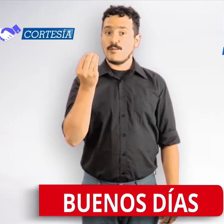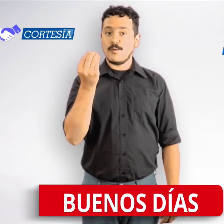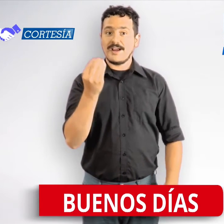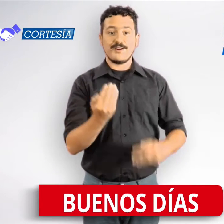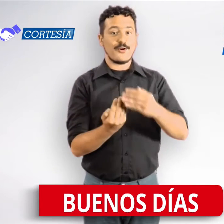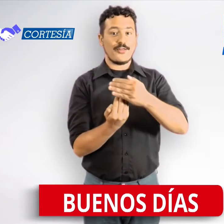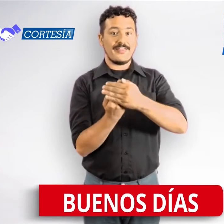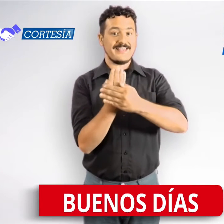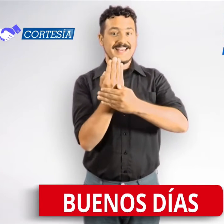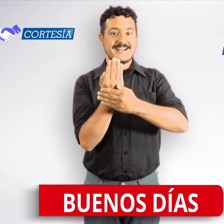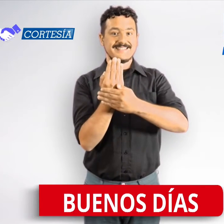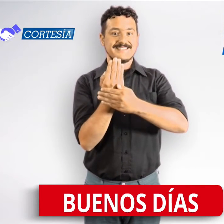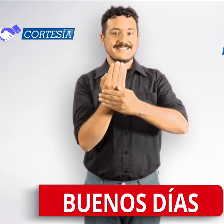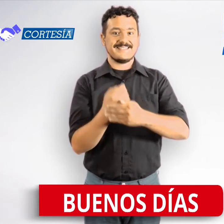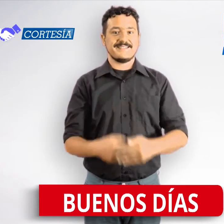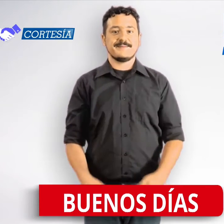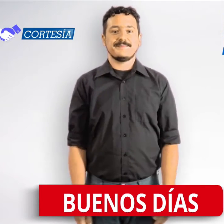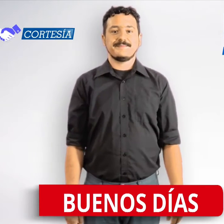Buenos días.